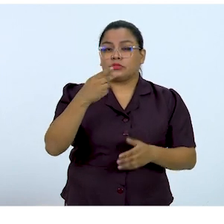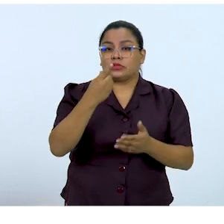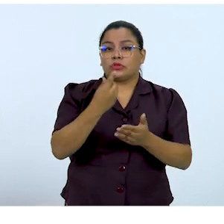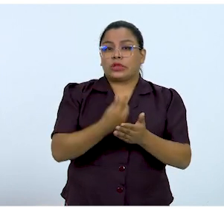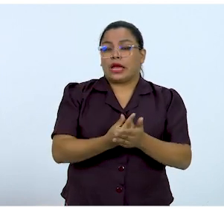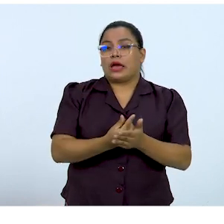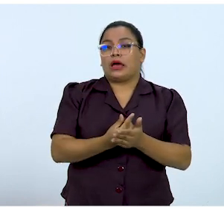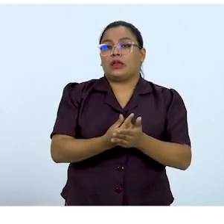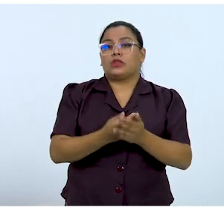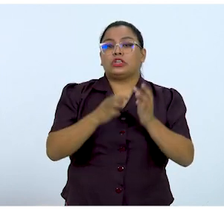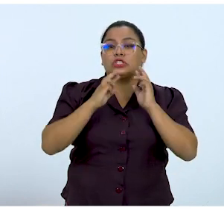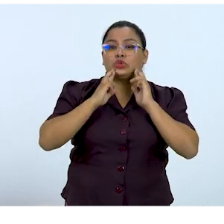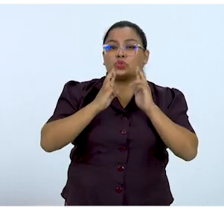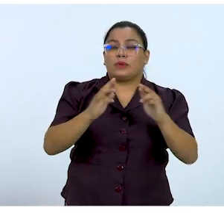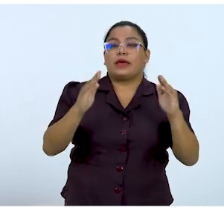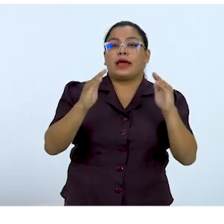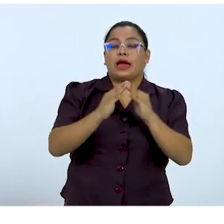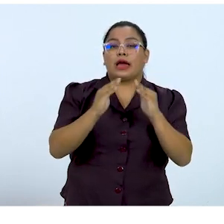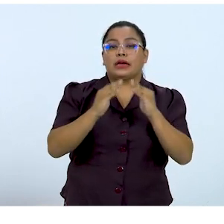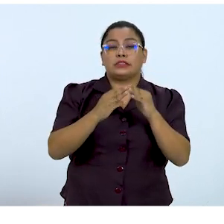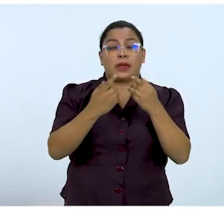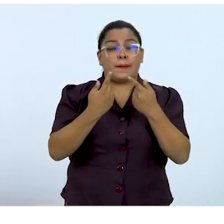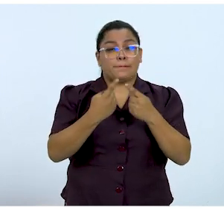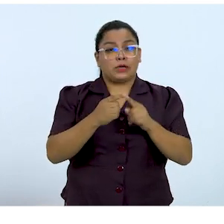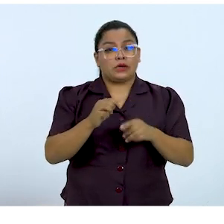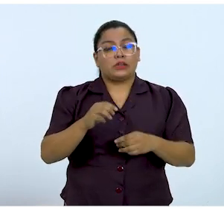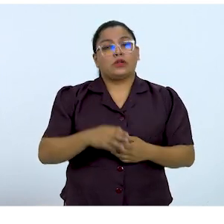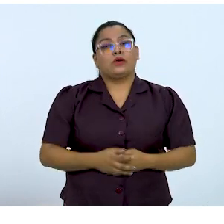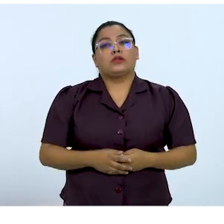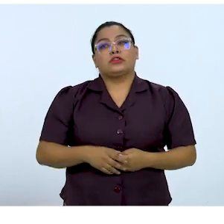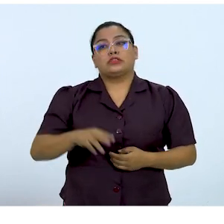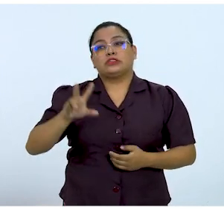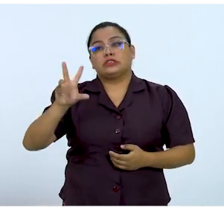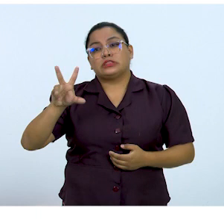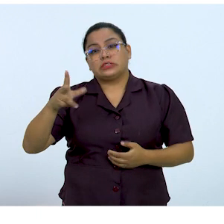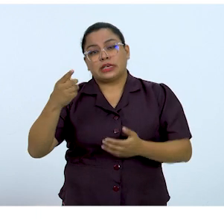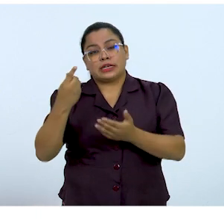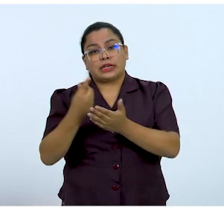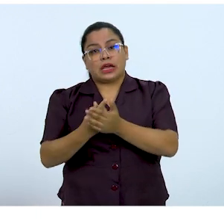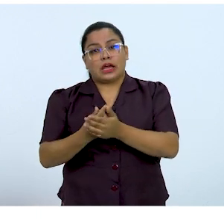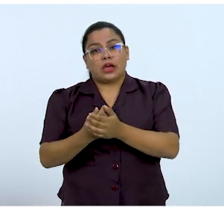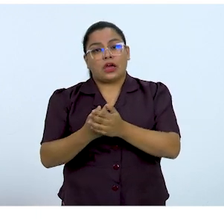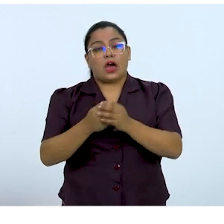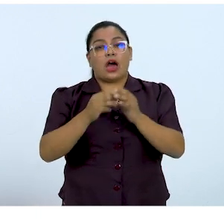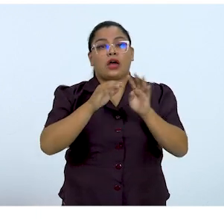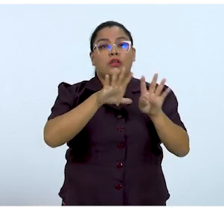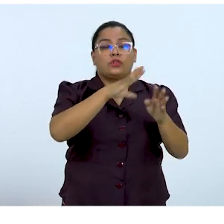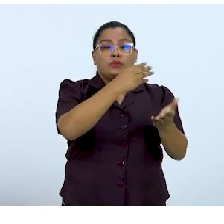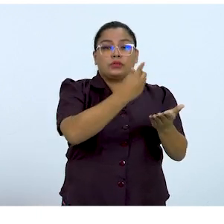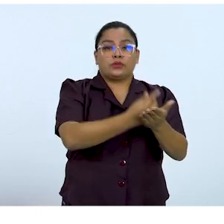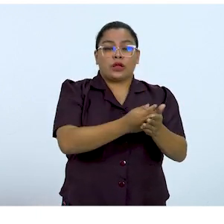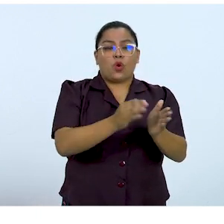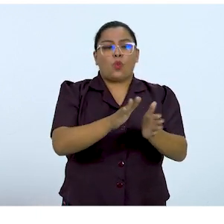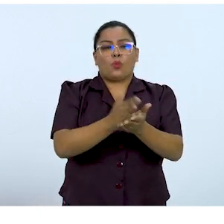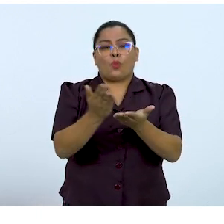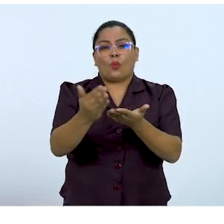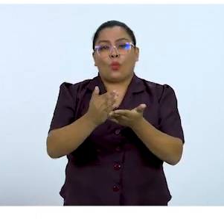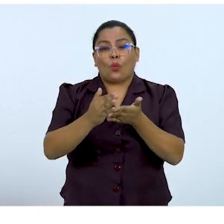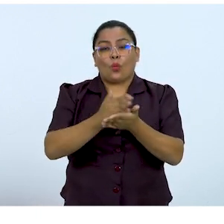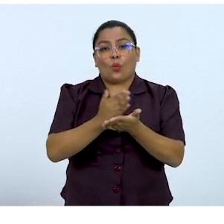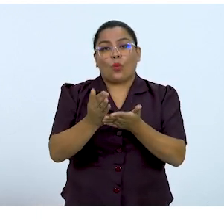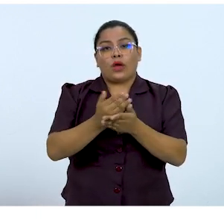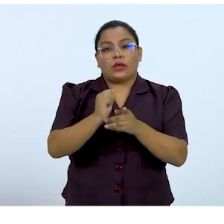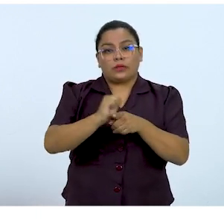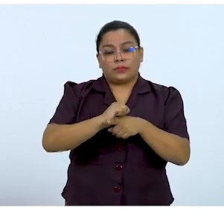segundo grado tienen la sección Resuelve en casa, pero de tercero a noveno grado tienen el cuaderno de ejercicio. Así que los que no